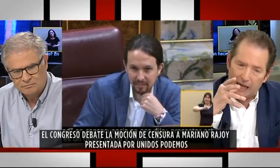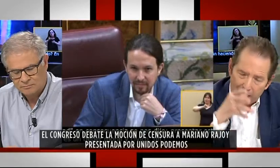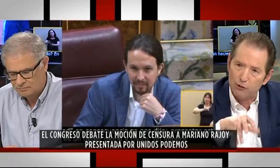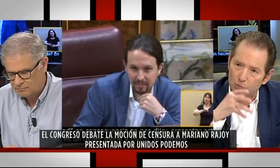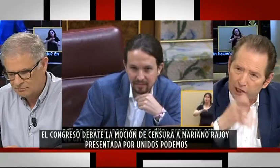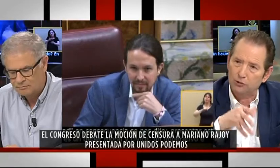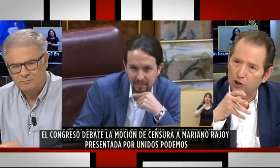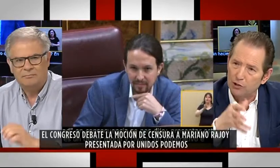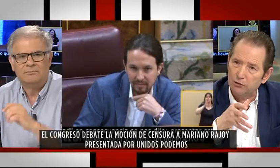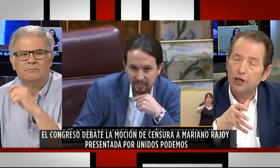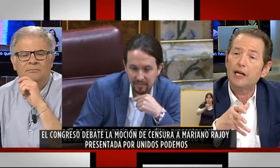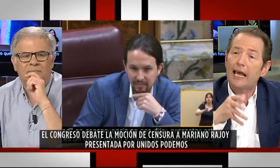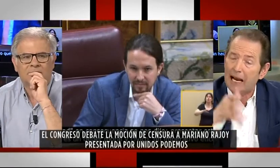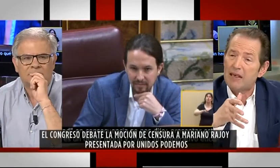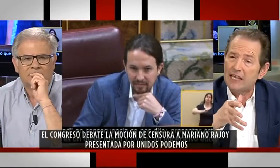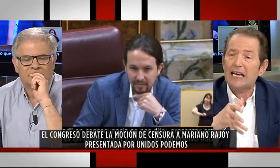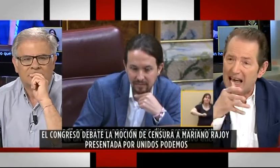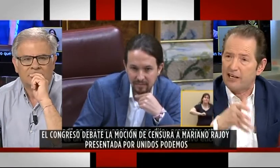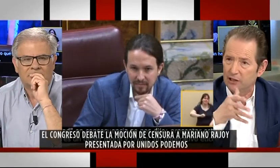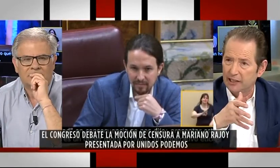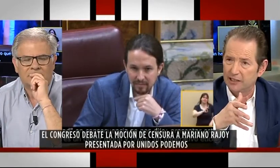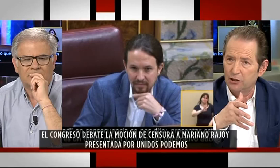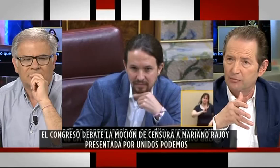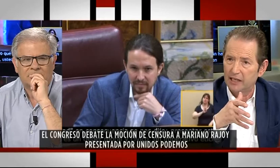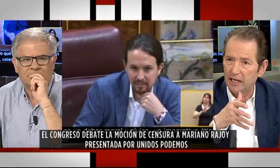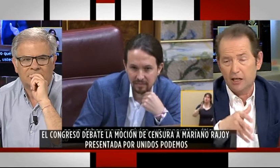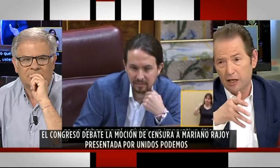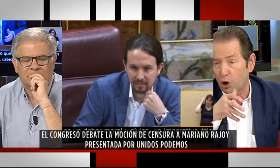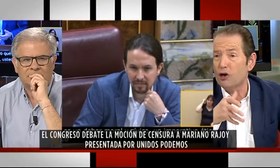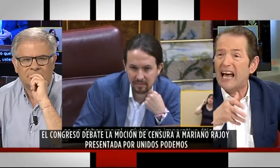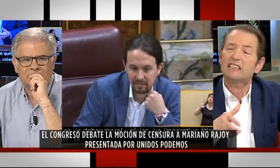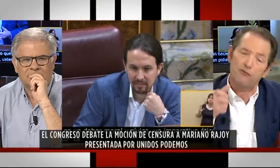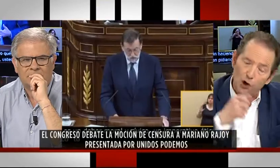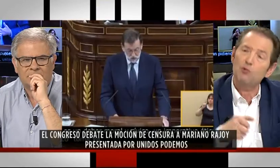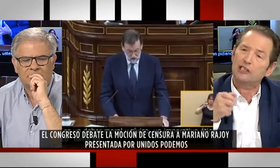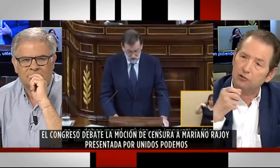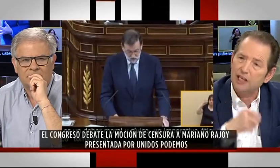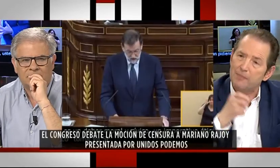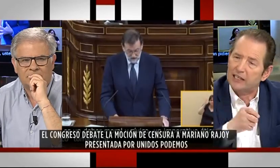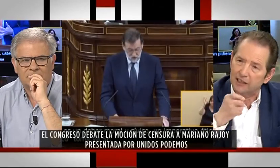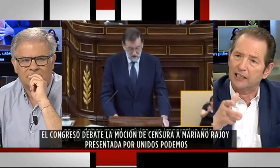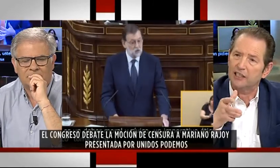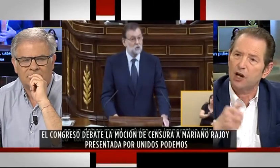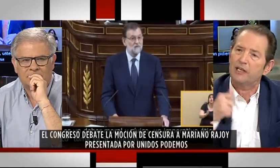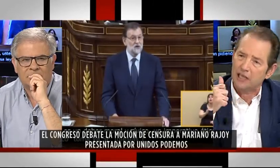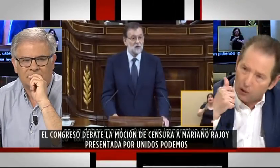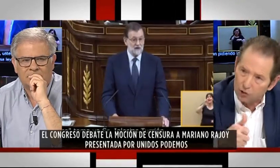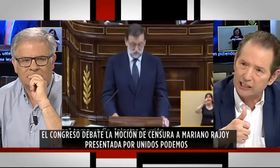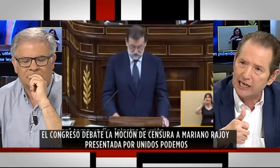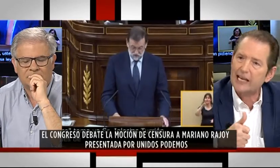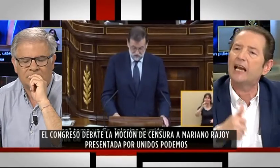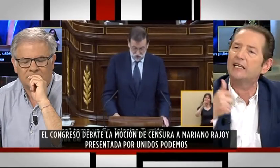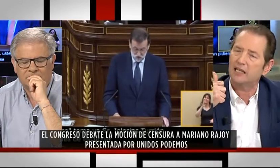electores cabreados molestos incómodos en gran medida nace con la crisis económica y con las fórmulas que se utilizan para salir de crisis económicas